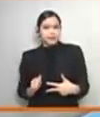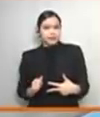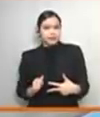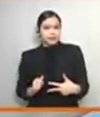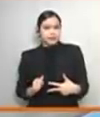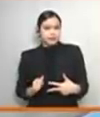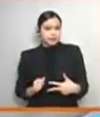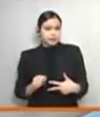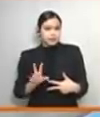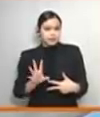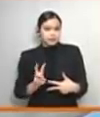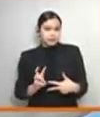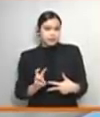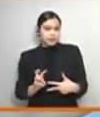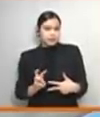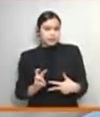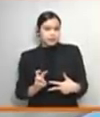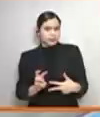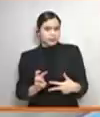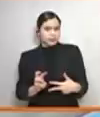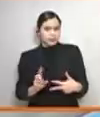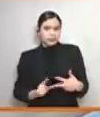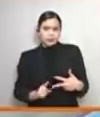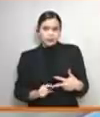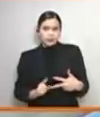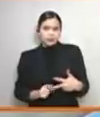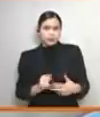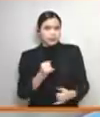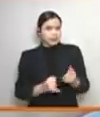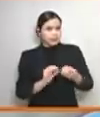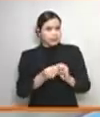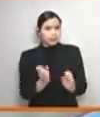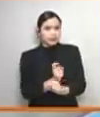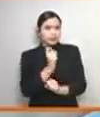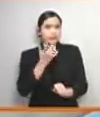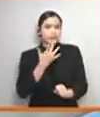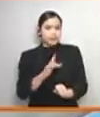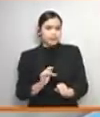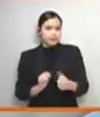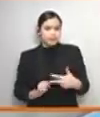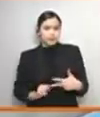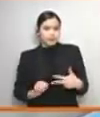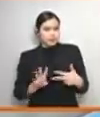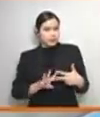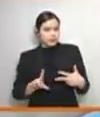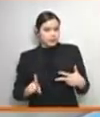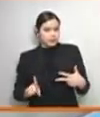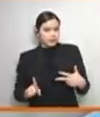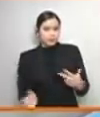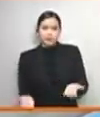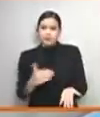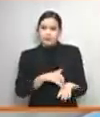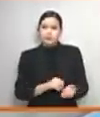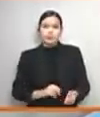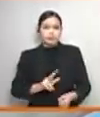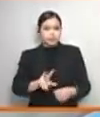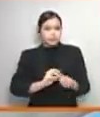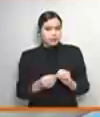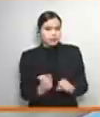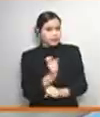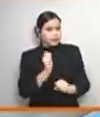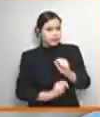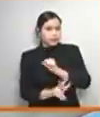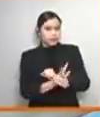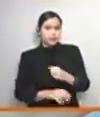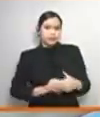es el 16. Tercer y último número ganador, suerte. Y este es el 41. Los números ganadores en Pega 3 son